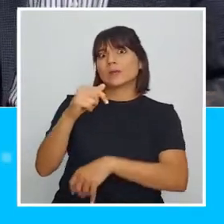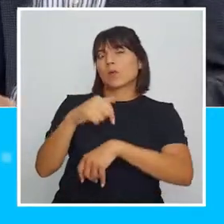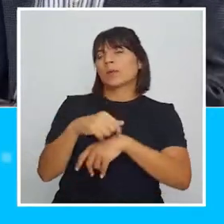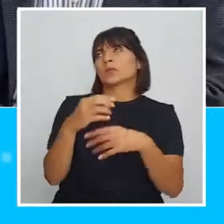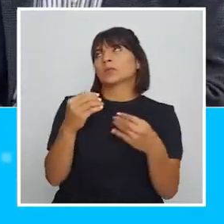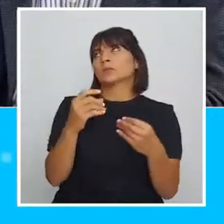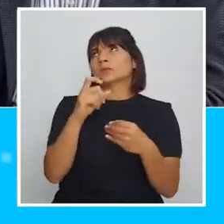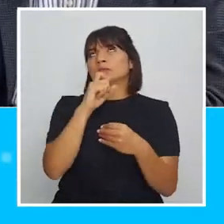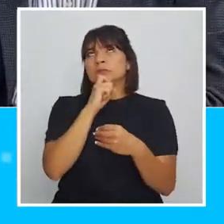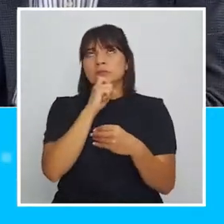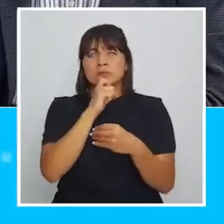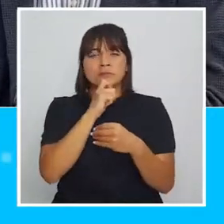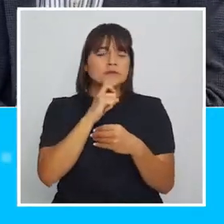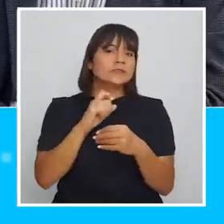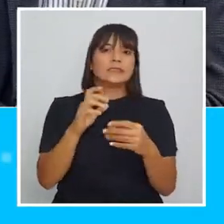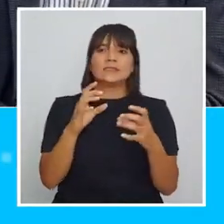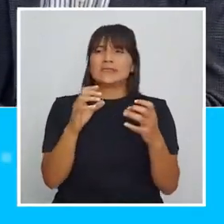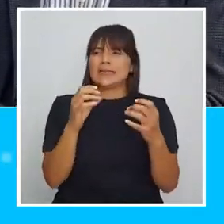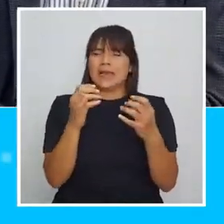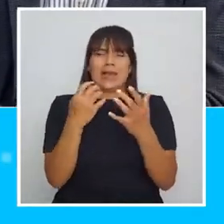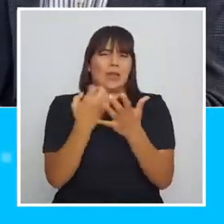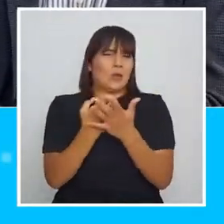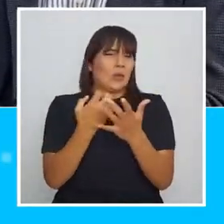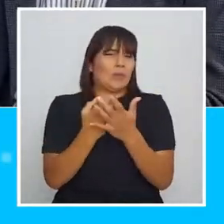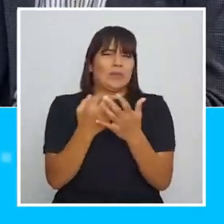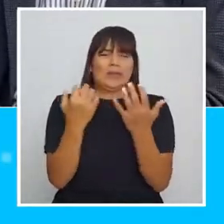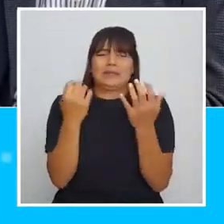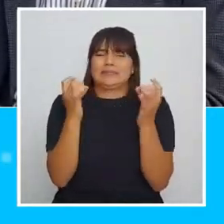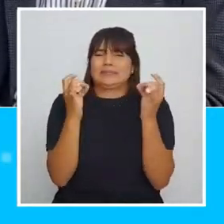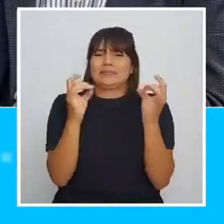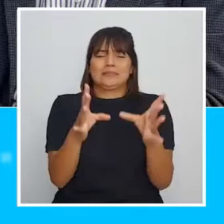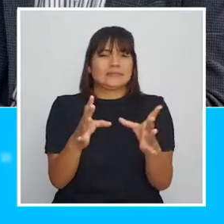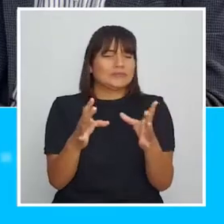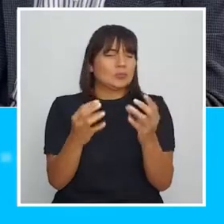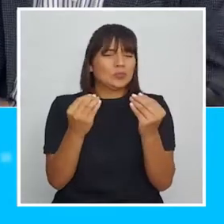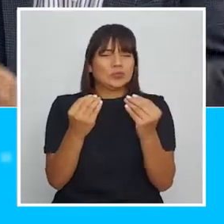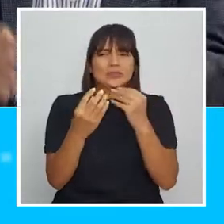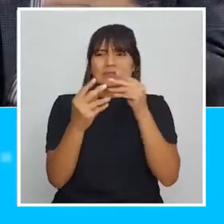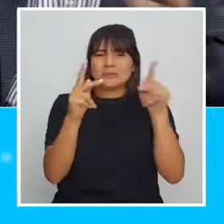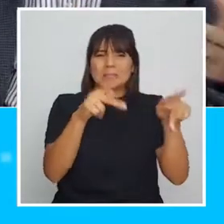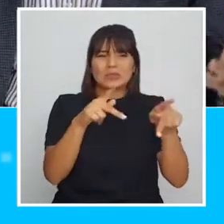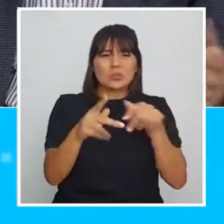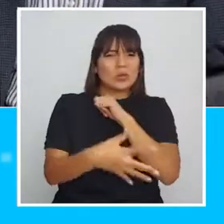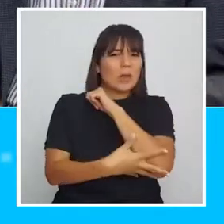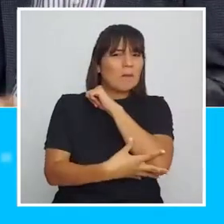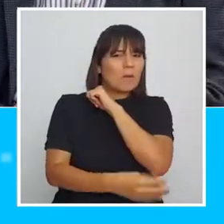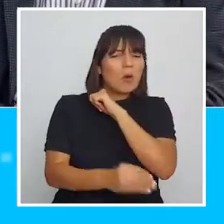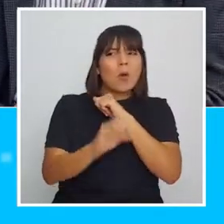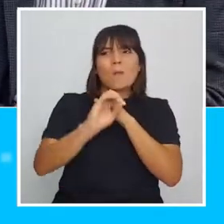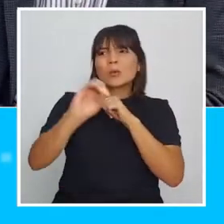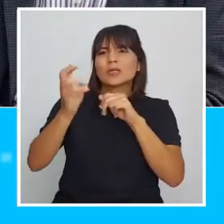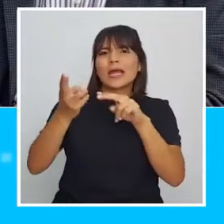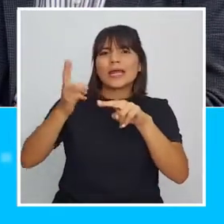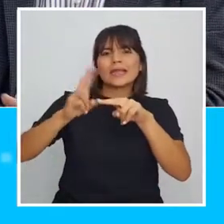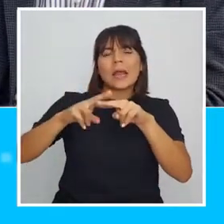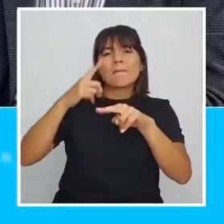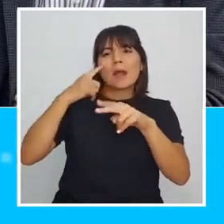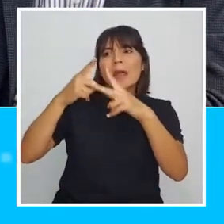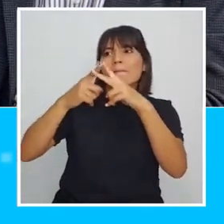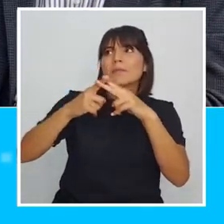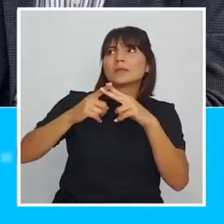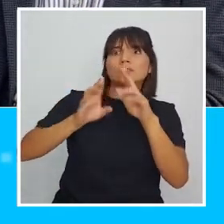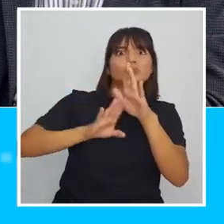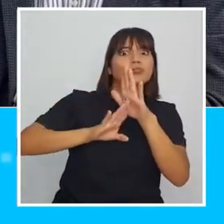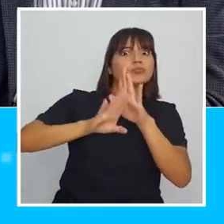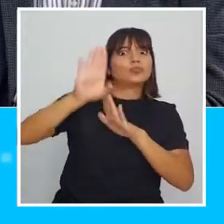dramático, ¿verdad? El empobrecimiento de la población fue tremendo, las tasas de interés se elevaron como posiblemente nunca